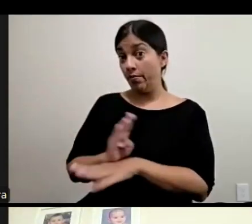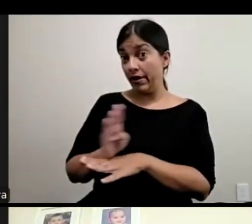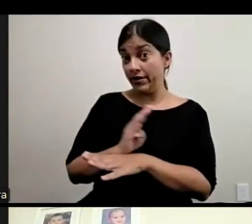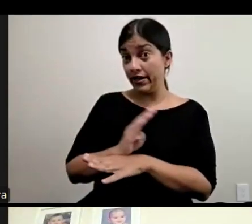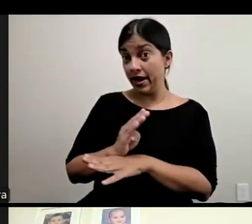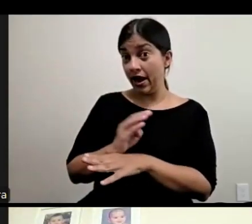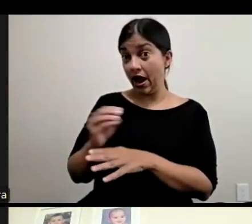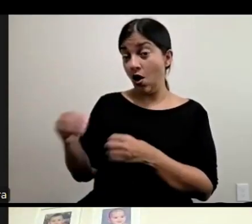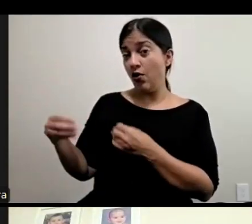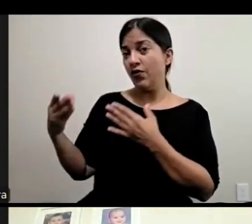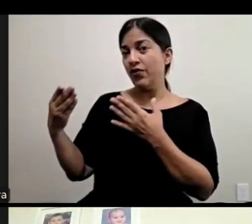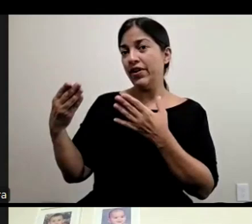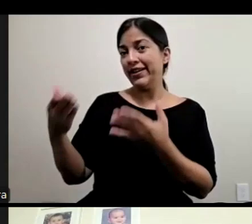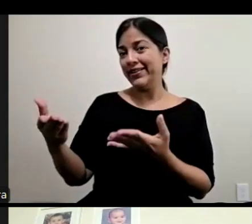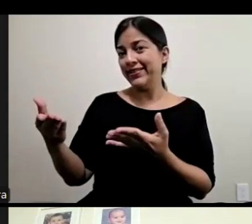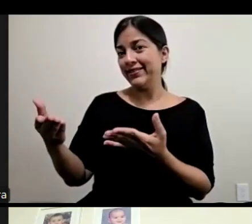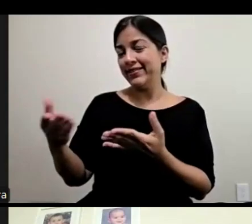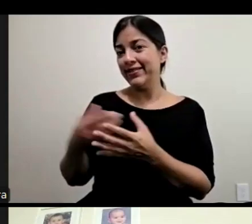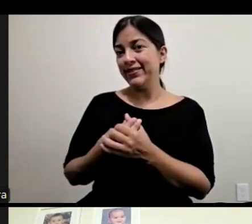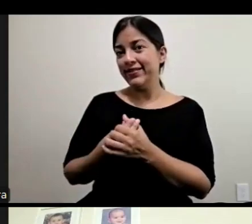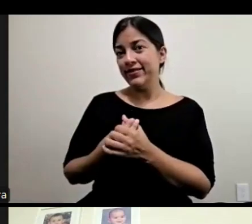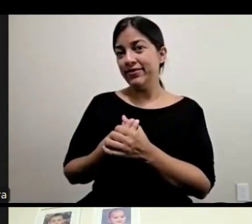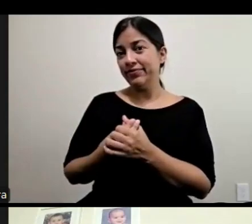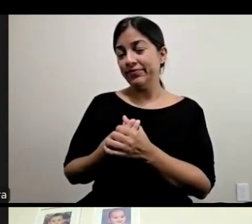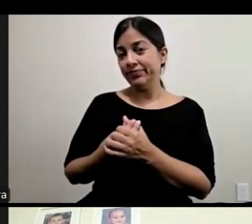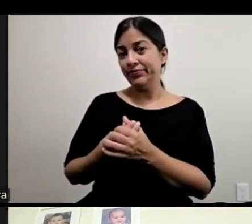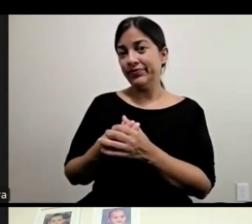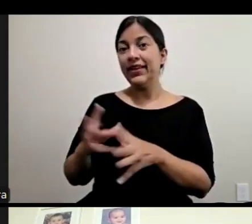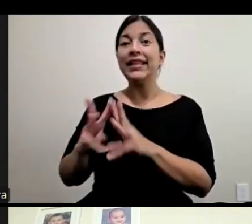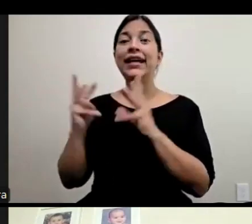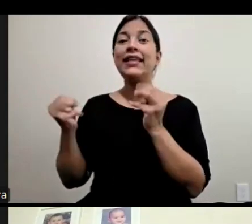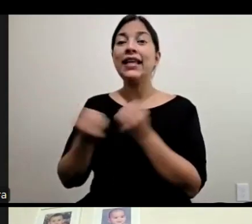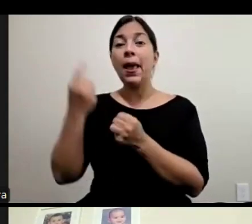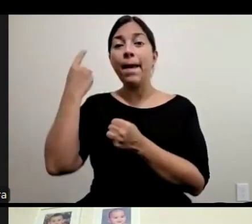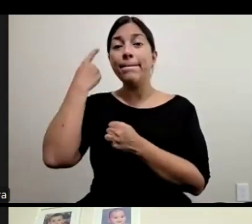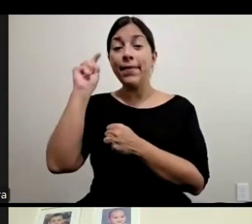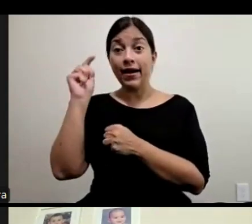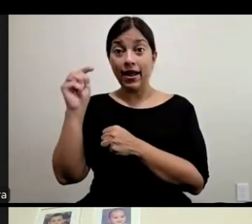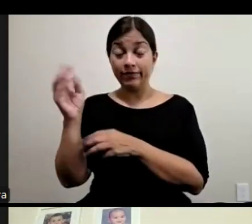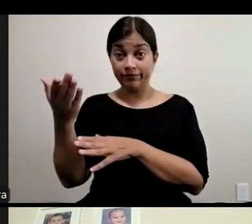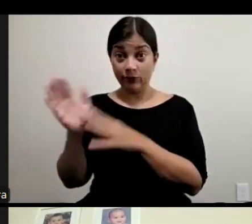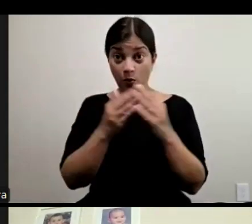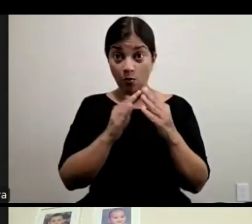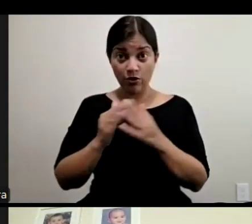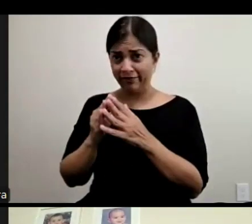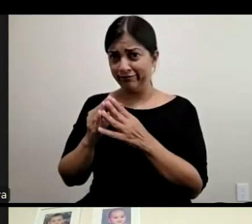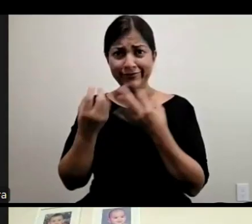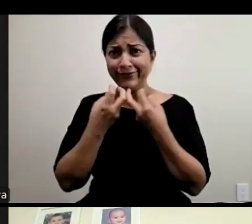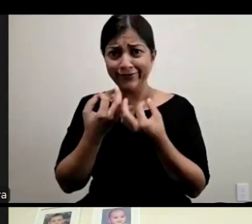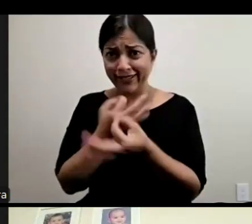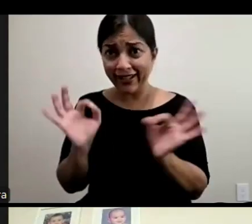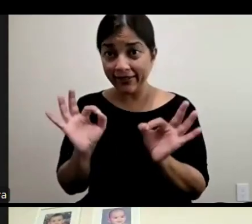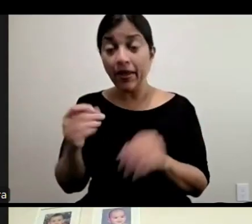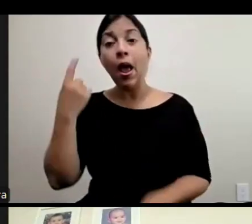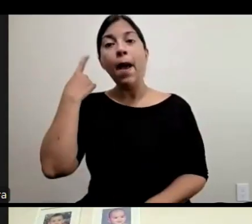el donativo legislativo, ofrece unos talleres a la comunidad libre de costo para formar gente que